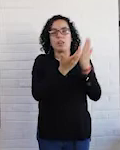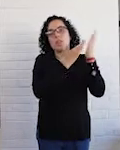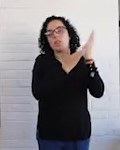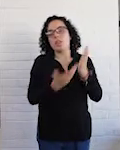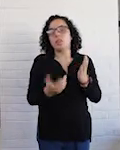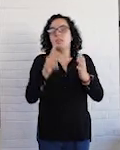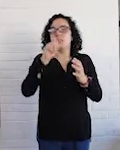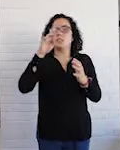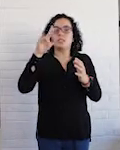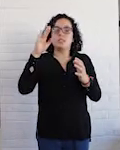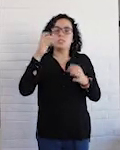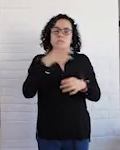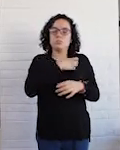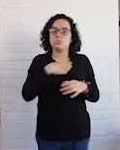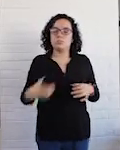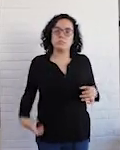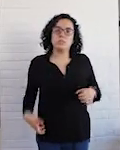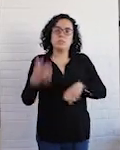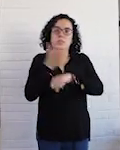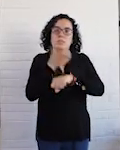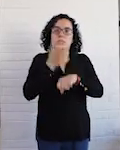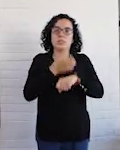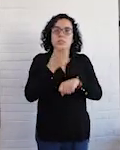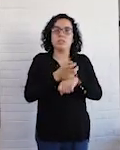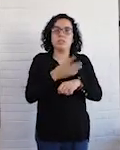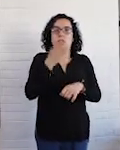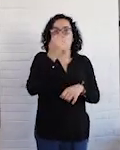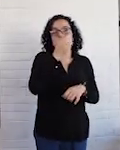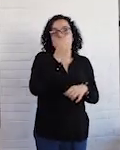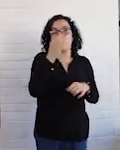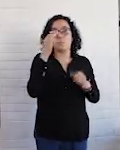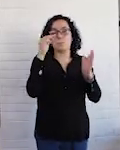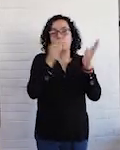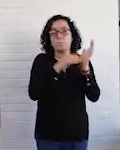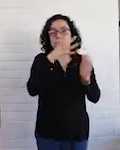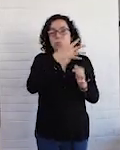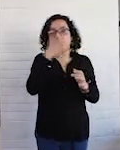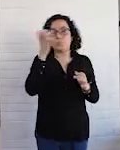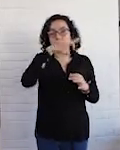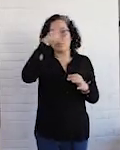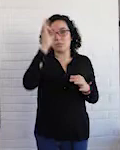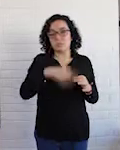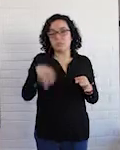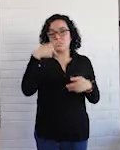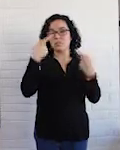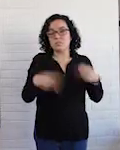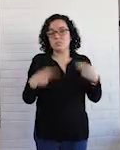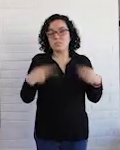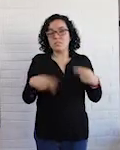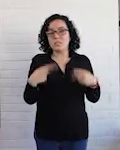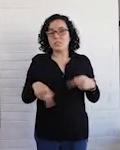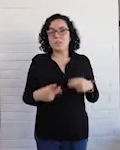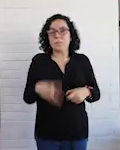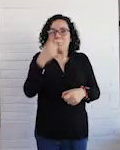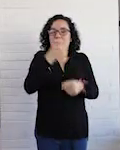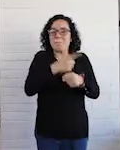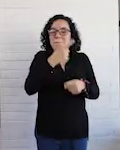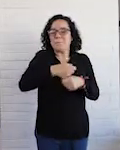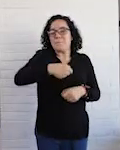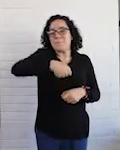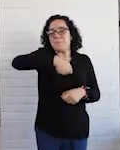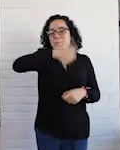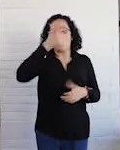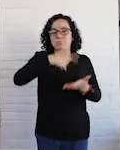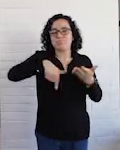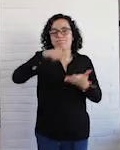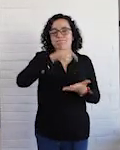y de todo lo que ha sucedido, creció 9.500% sus ventas. Estaba en el primer lugar de Amazon. Y hay